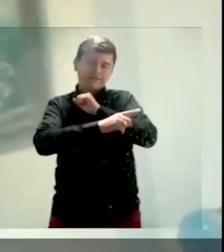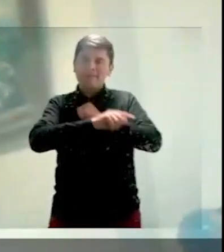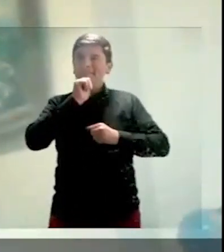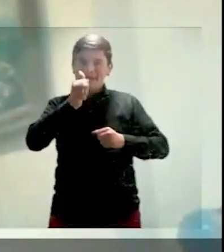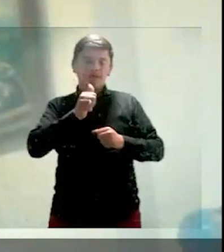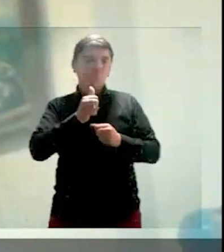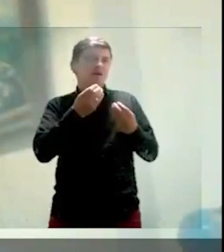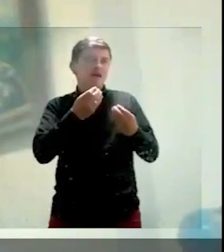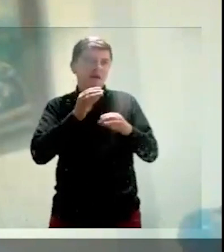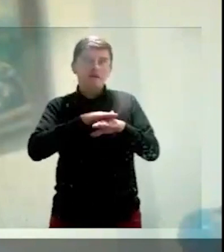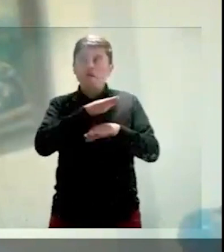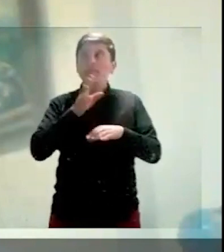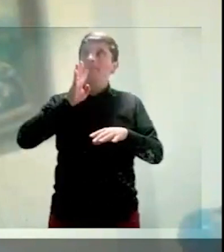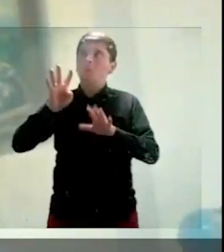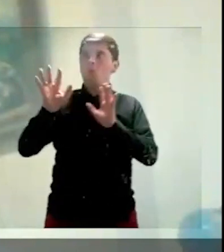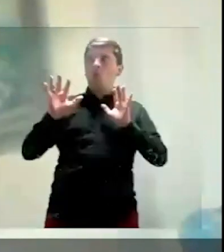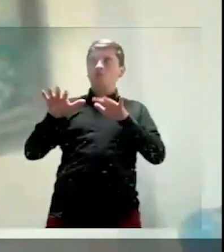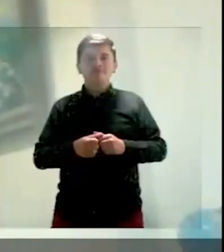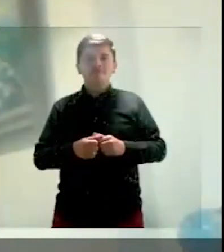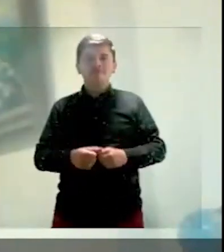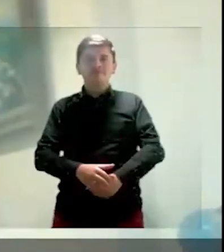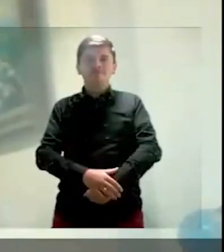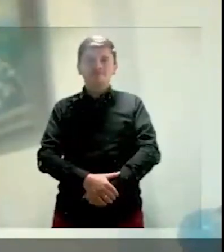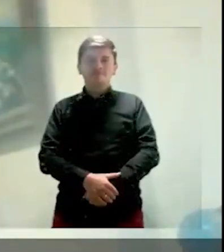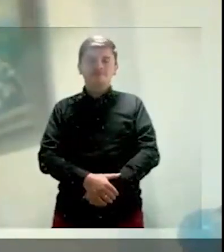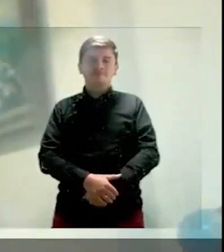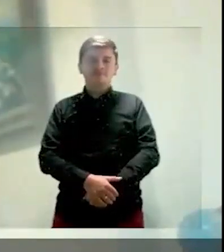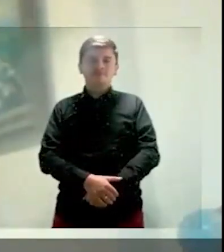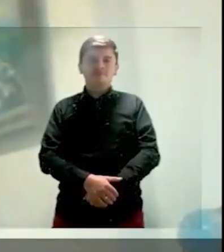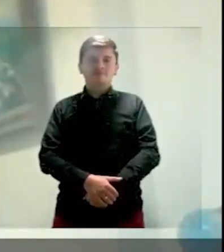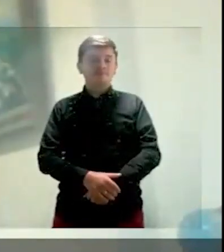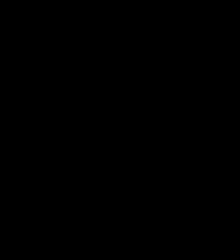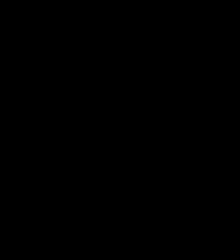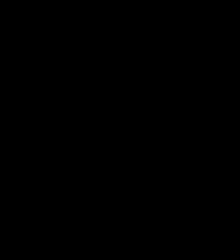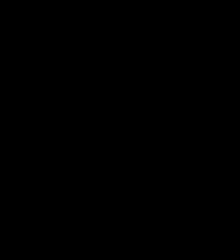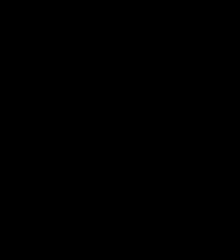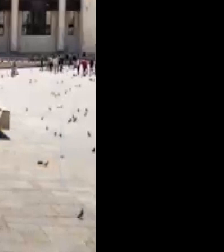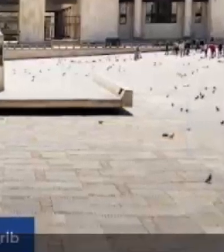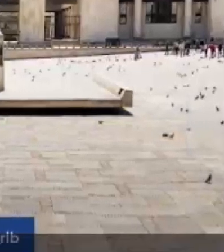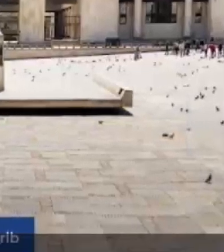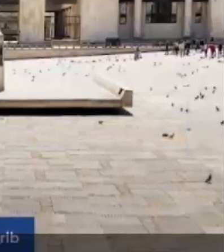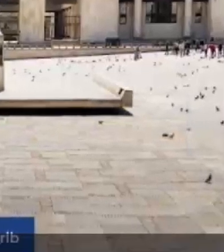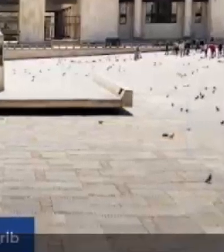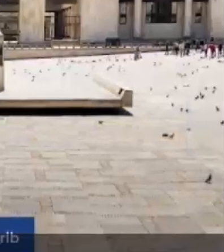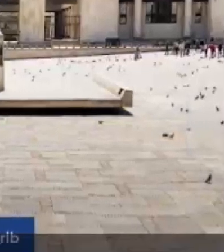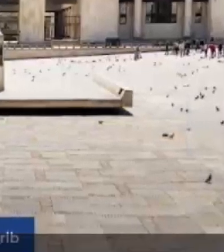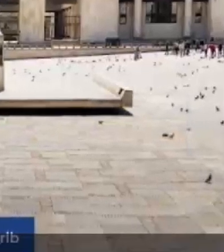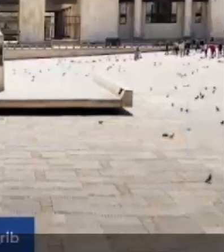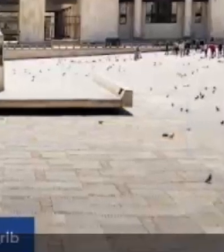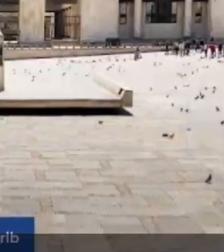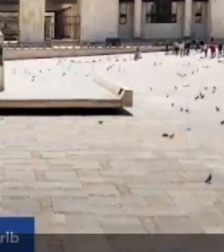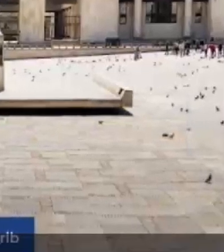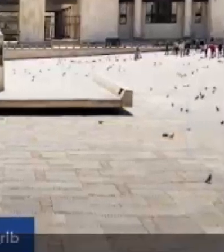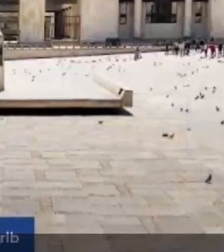ante los incumplimientos reiterados. Listo, doctora Marta Paz, muchas gracias por sus